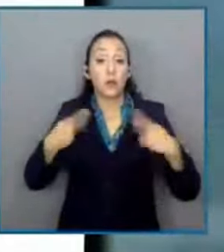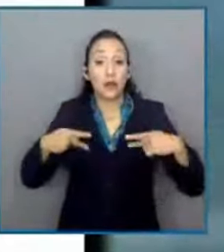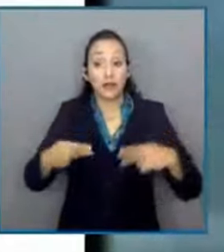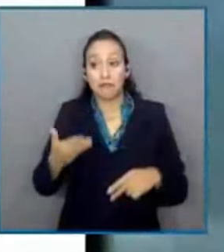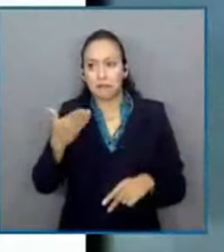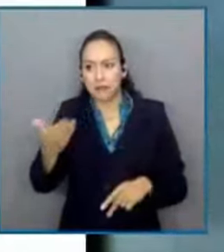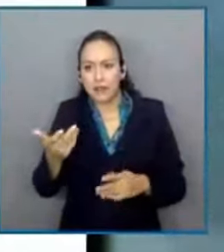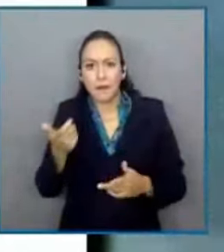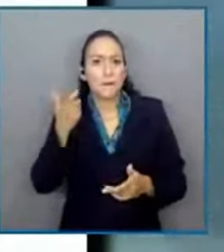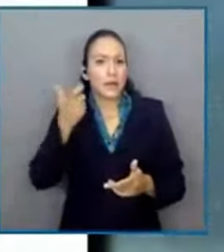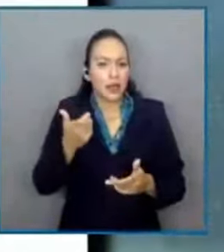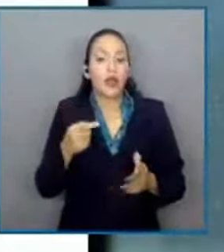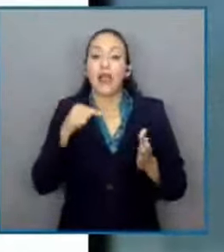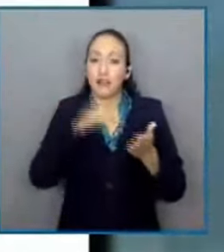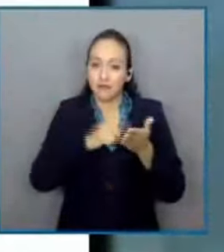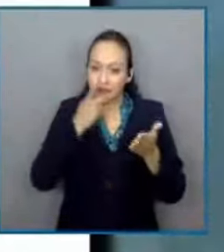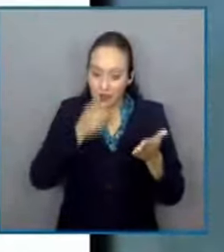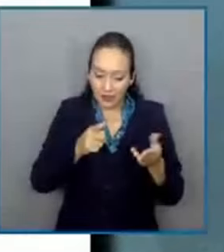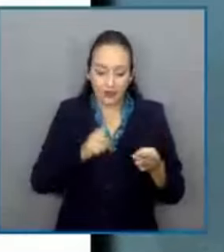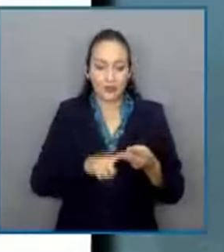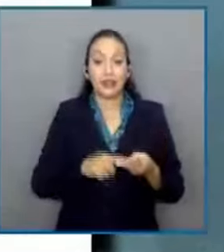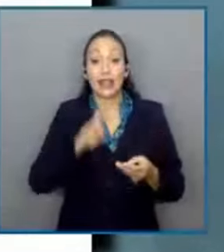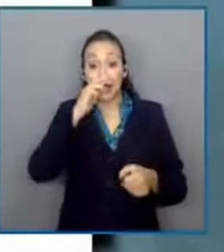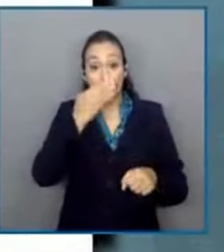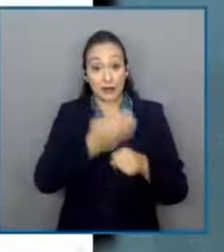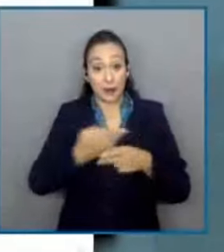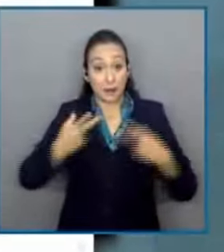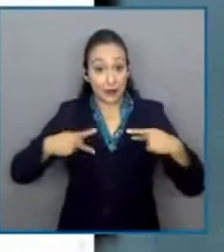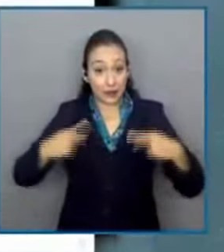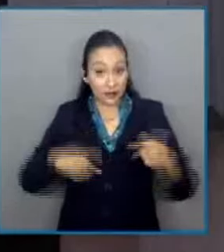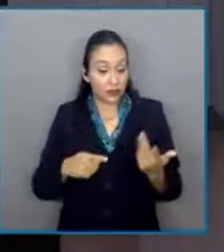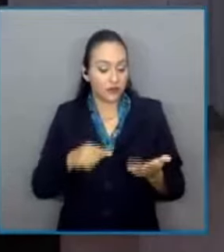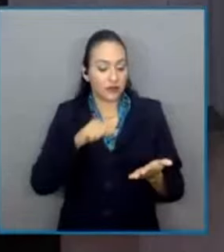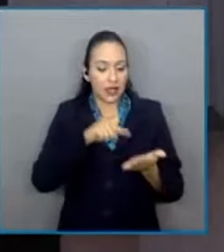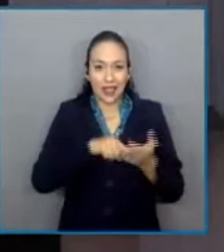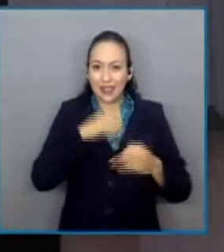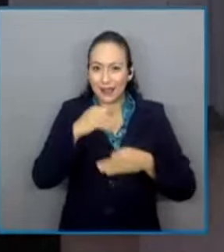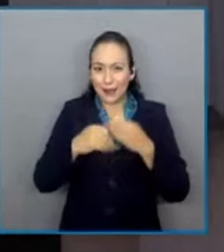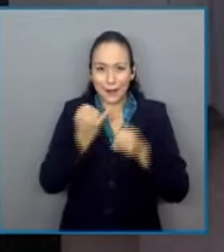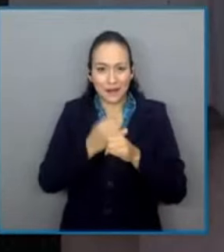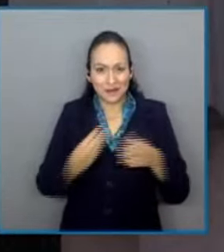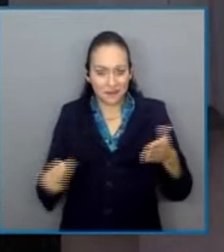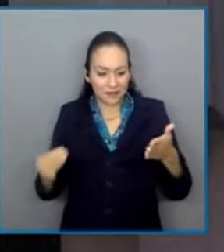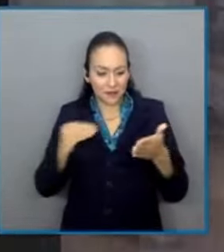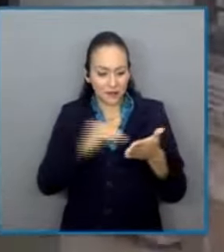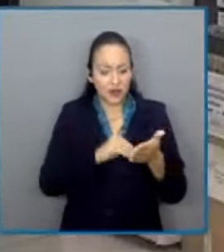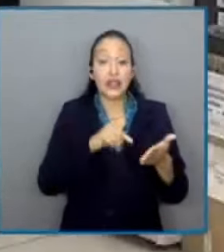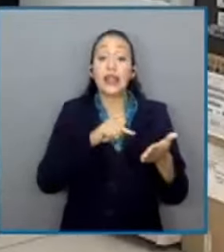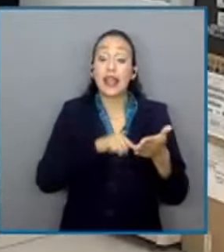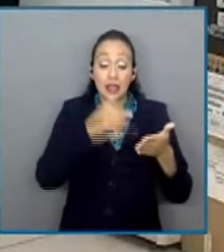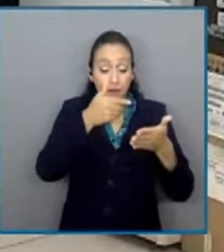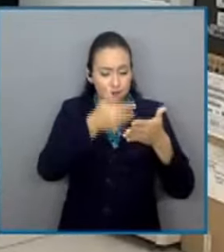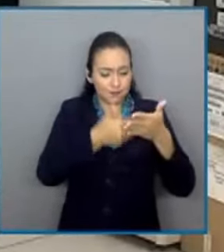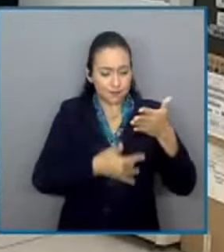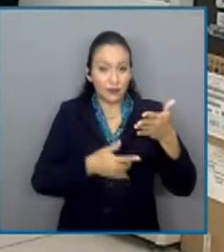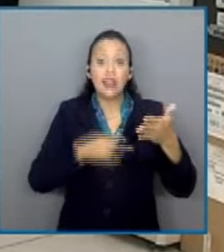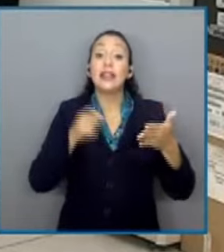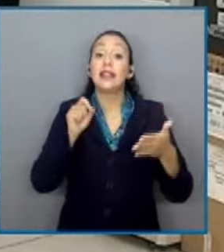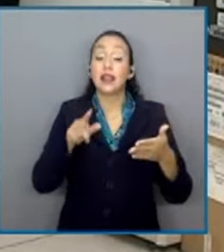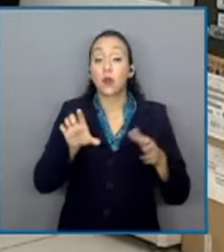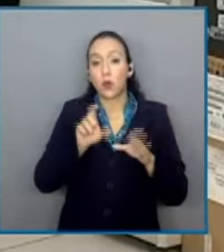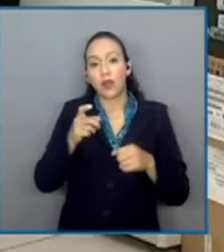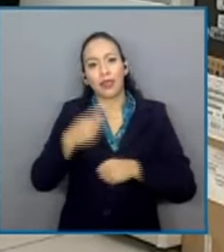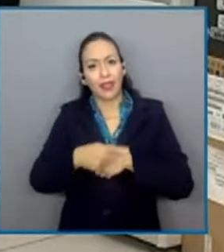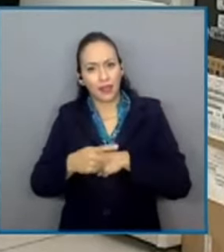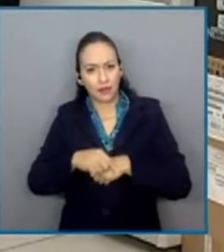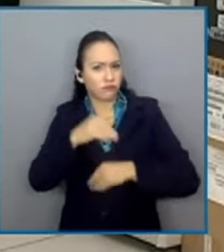la responsabilidad civil y sus elementos, así como la reparación del daño y los daños punitivos, entre otros. Puede